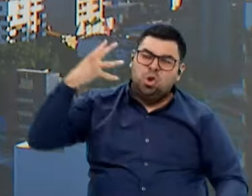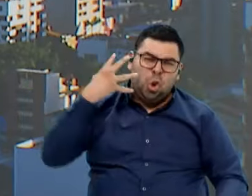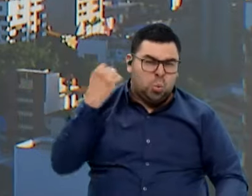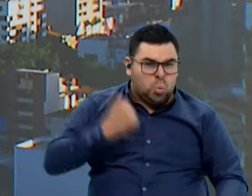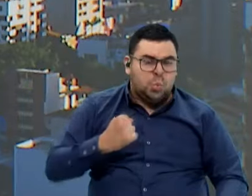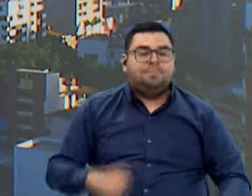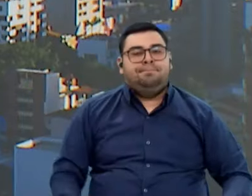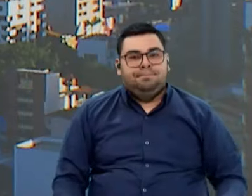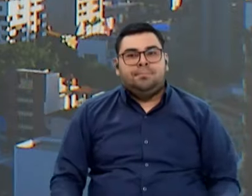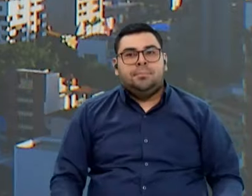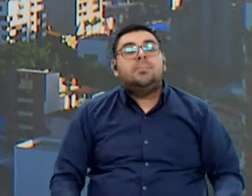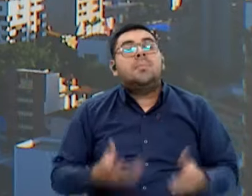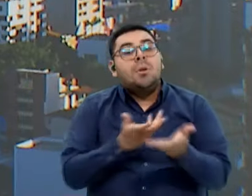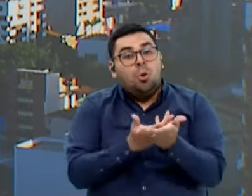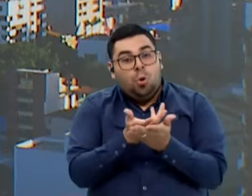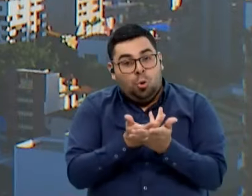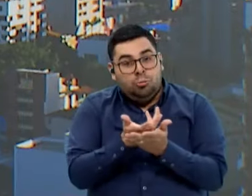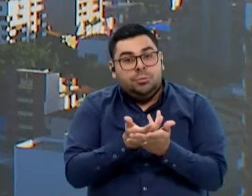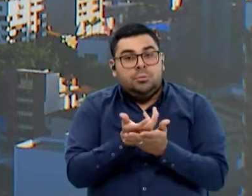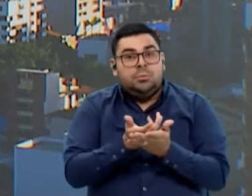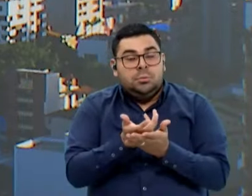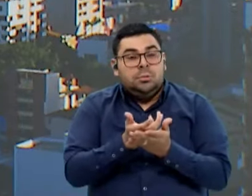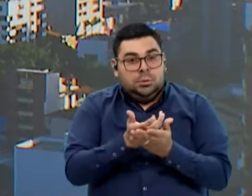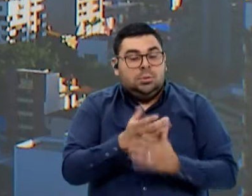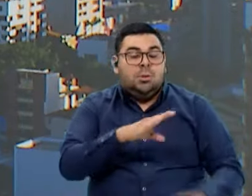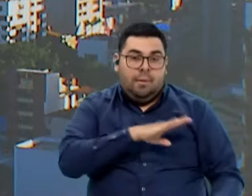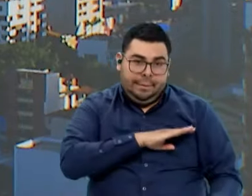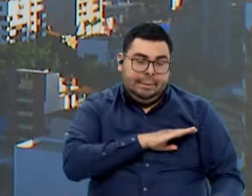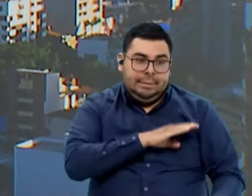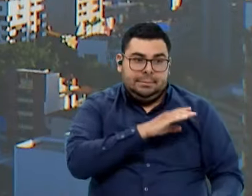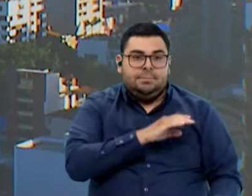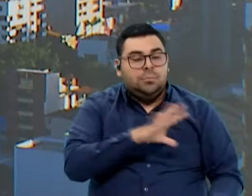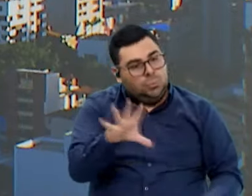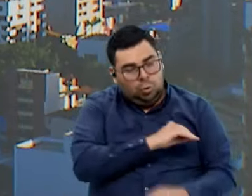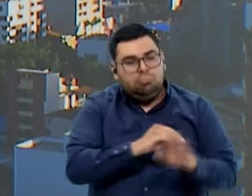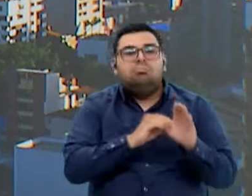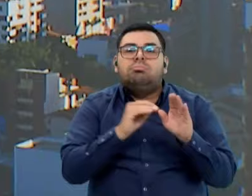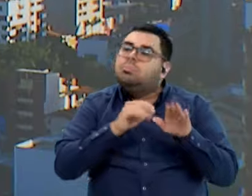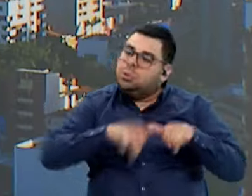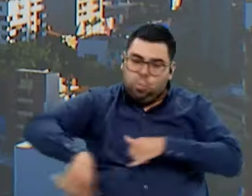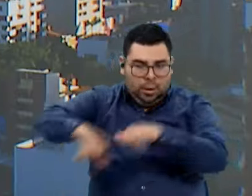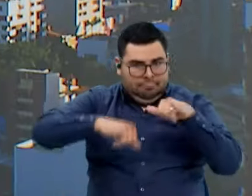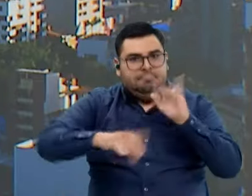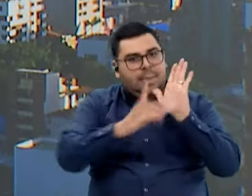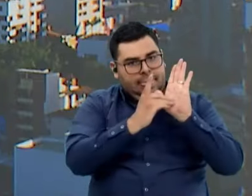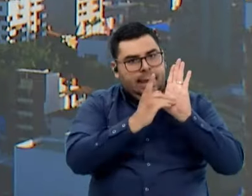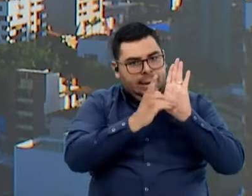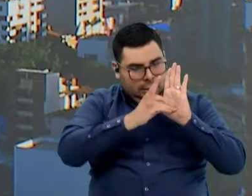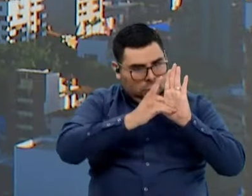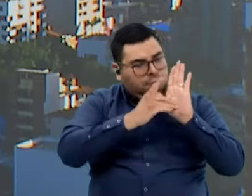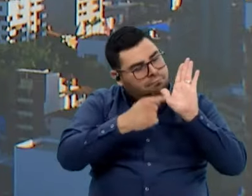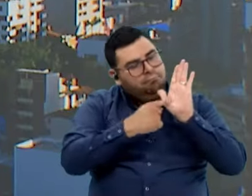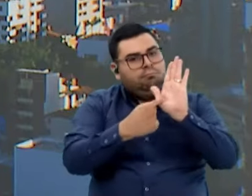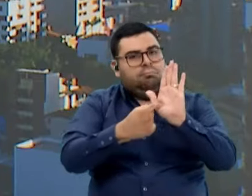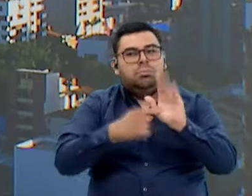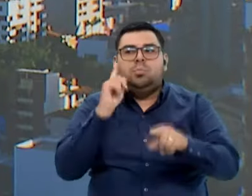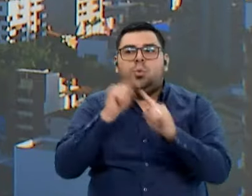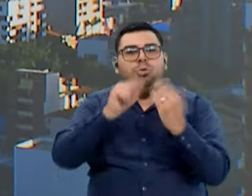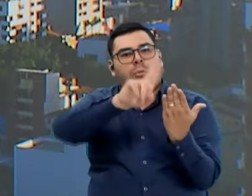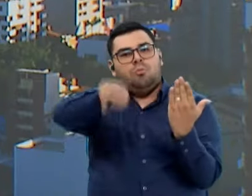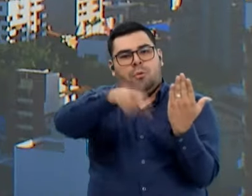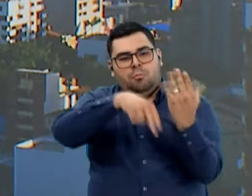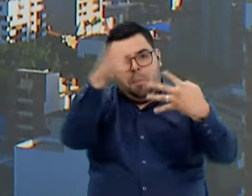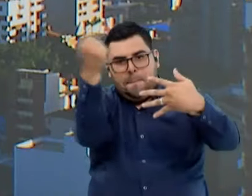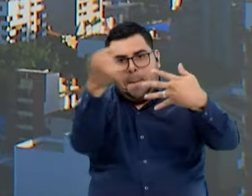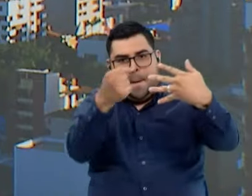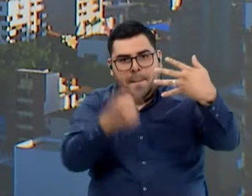Una recomendación a los alcaldes es que saquen estos decretos. Esos decretos son muy importantes porque les dan la herramienta para poder prohibir, sancionar y hasta multar